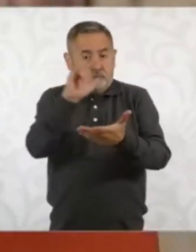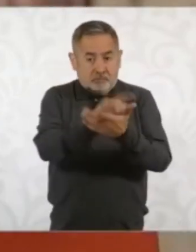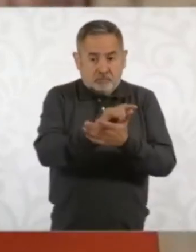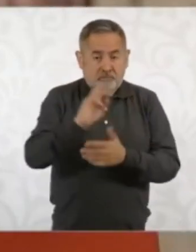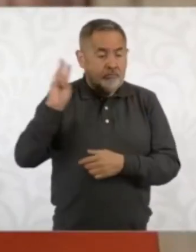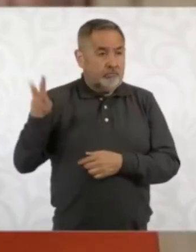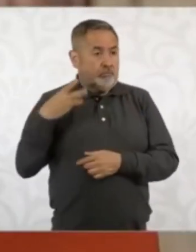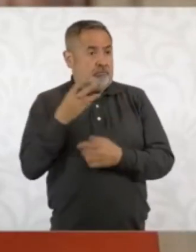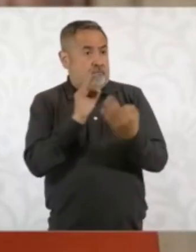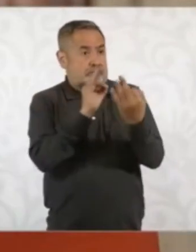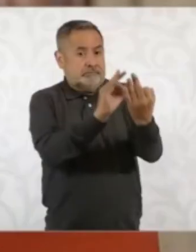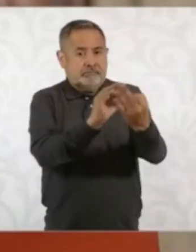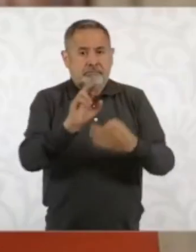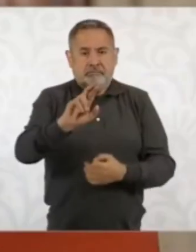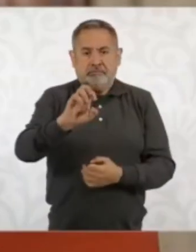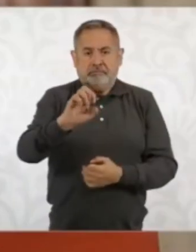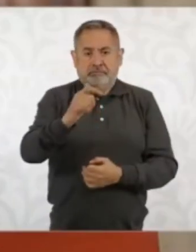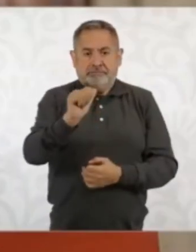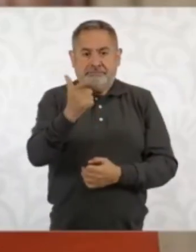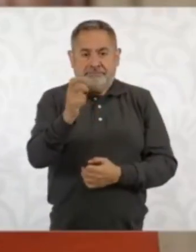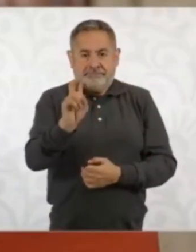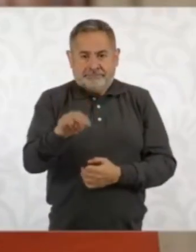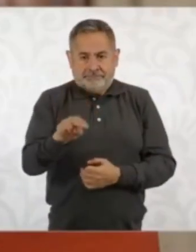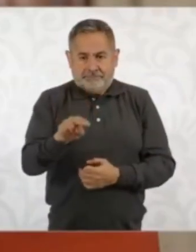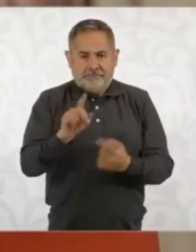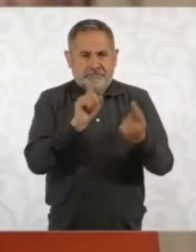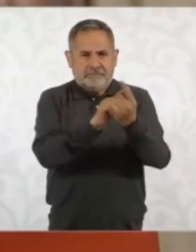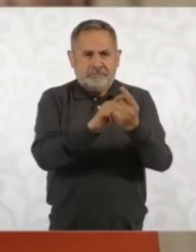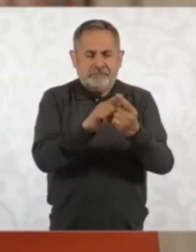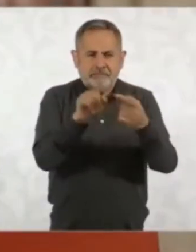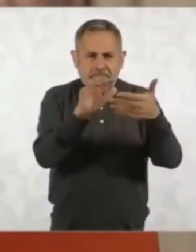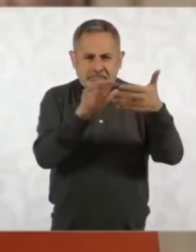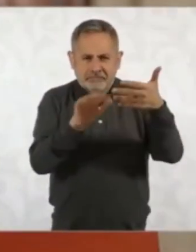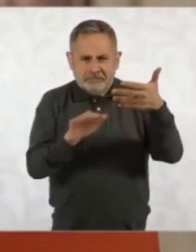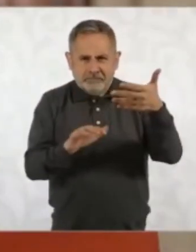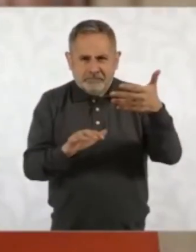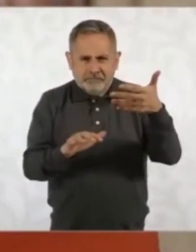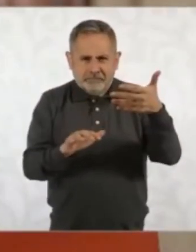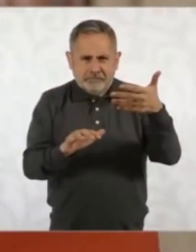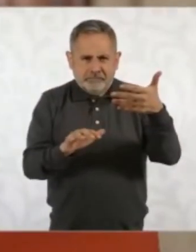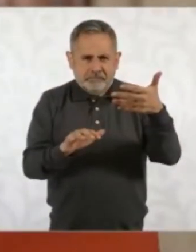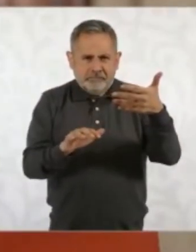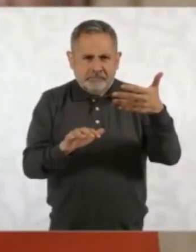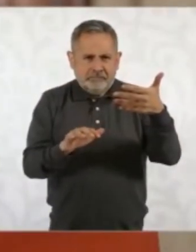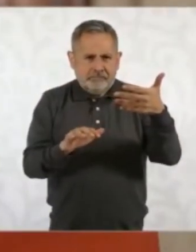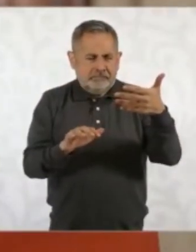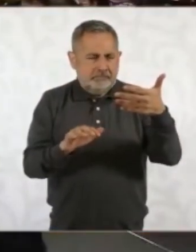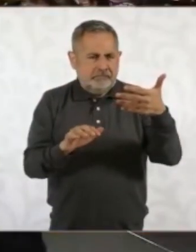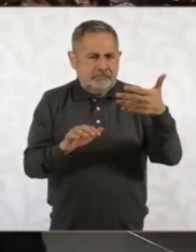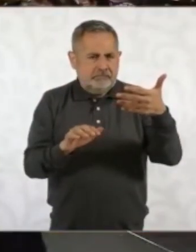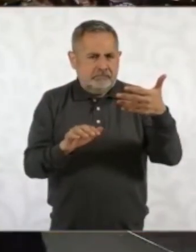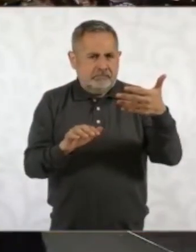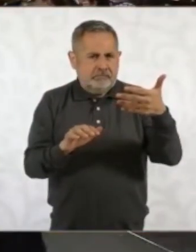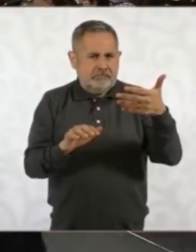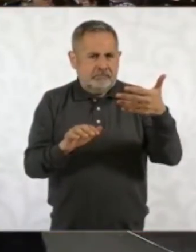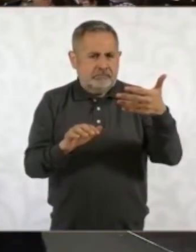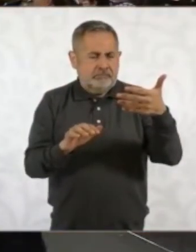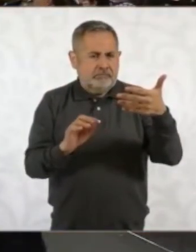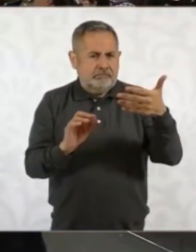Ronald Reagan sus puntos de vista sobre el particular. Es que no sabemos qué es el particular. A ver.